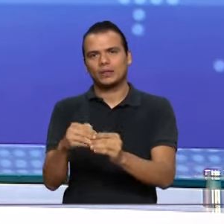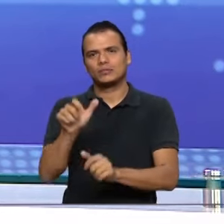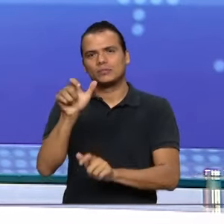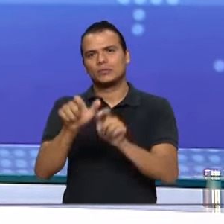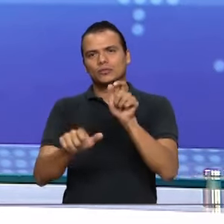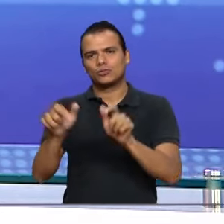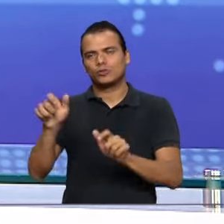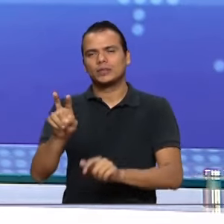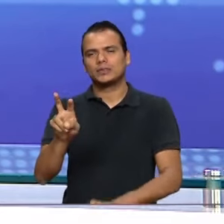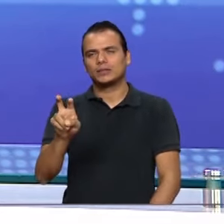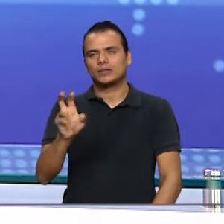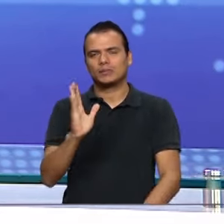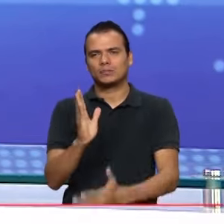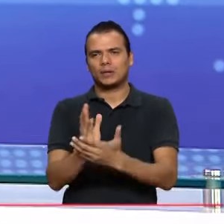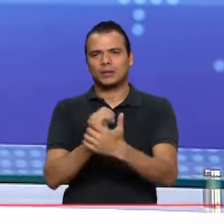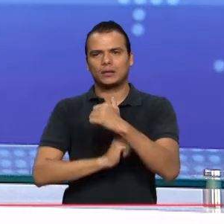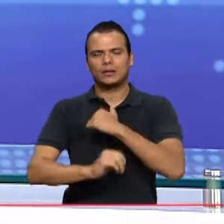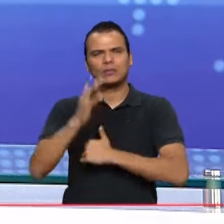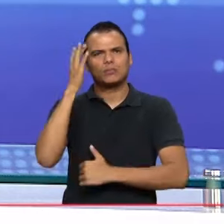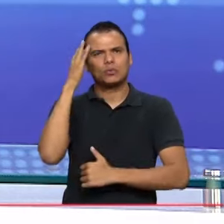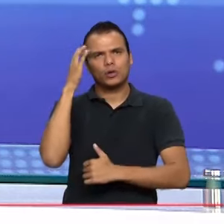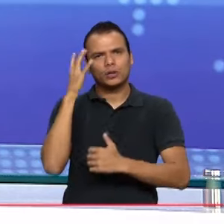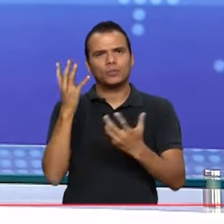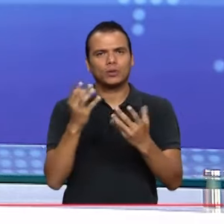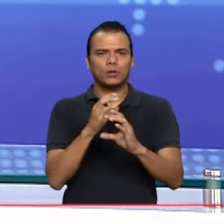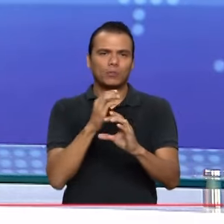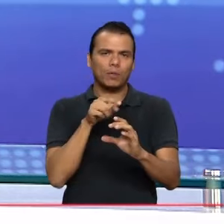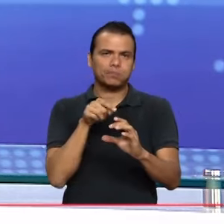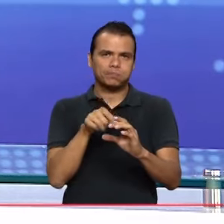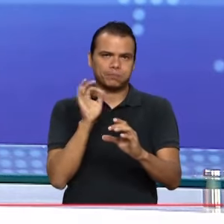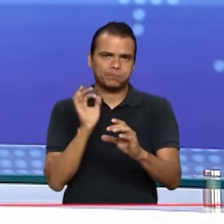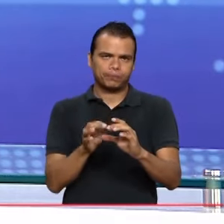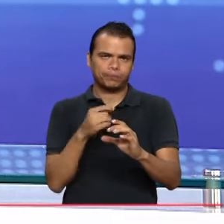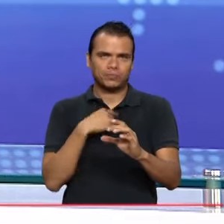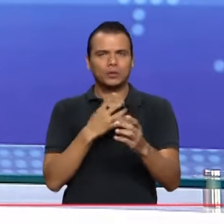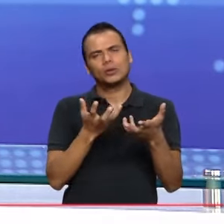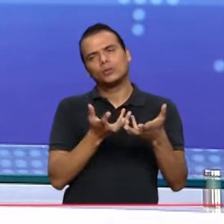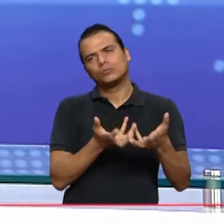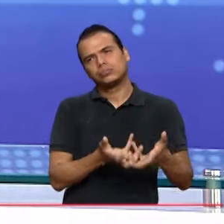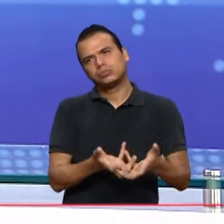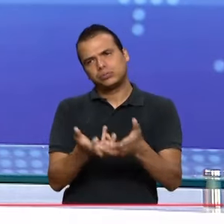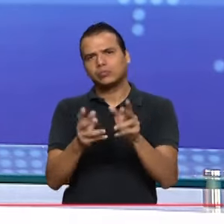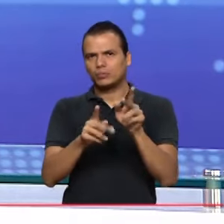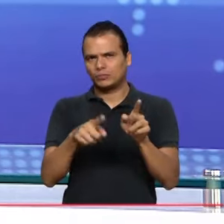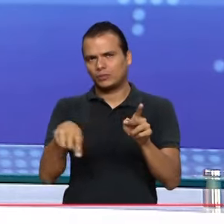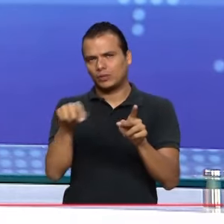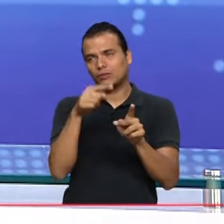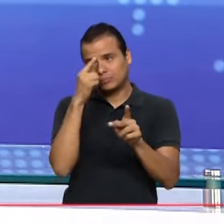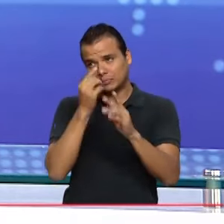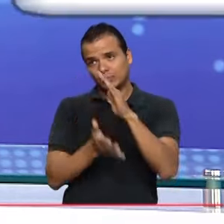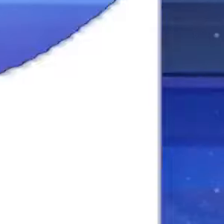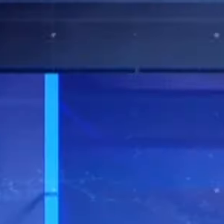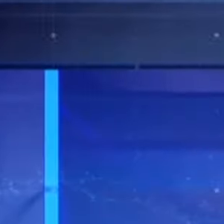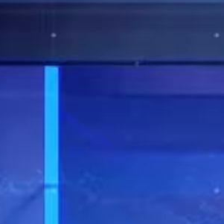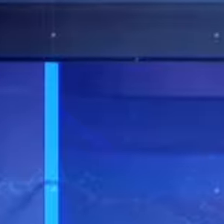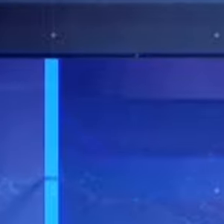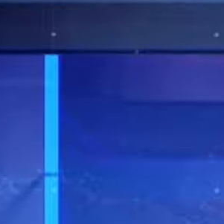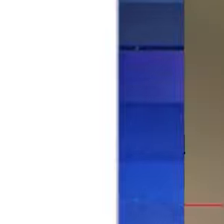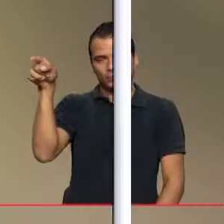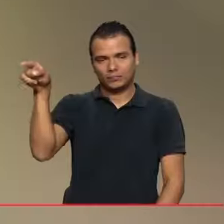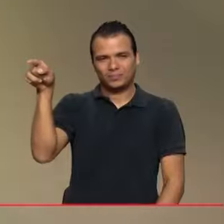tránsito. Las víctimas se dirigían al sepelio de un indígena asesinado por grupos al margen de la ley.